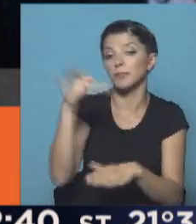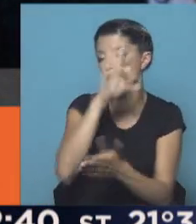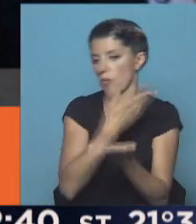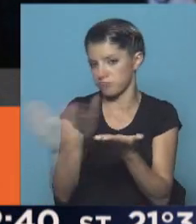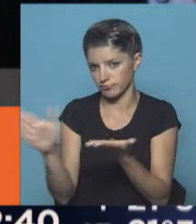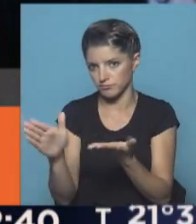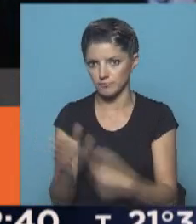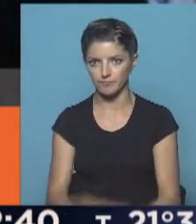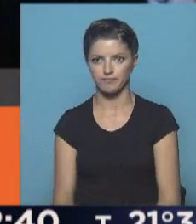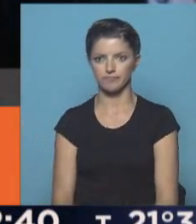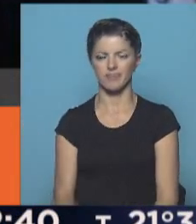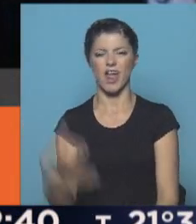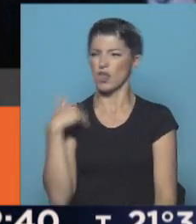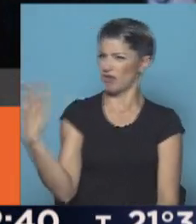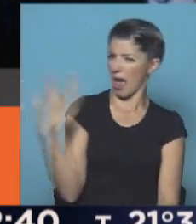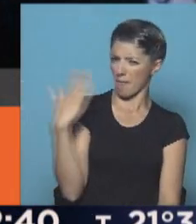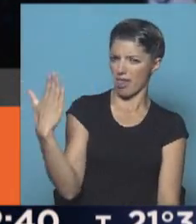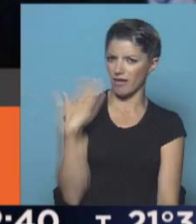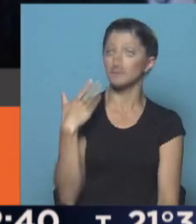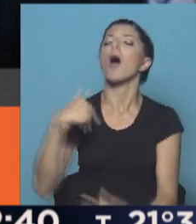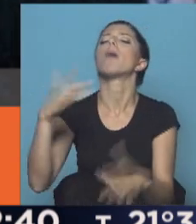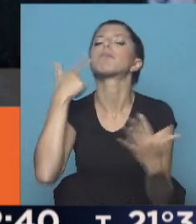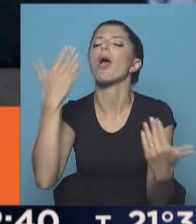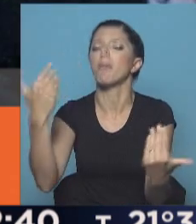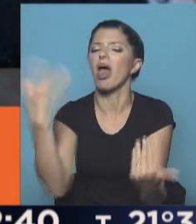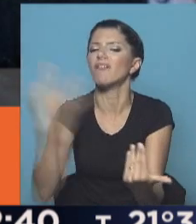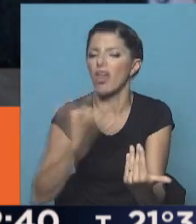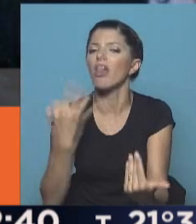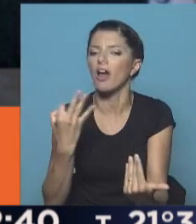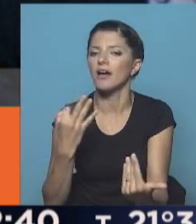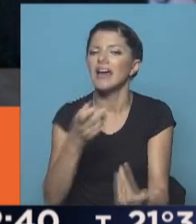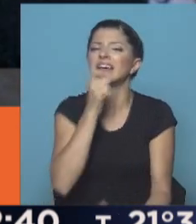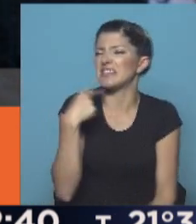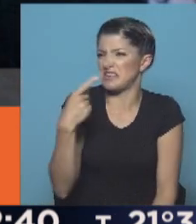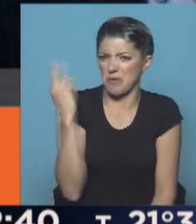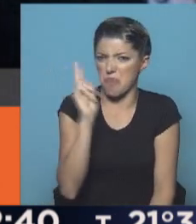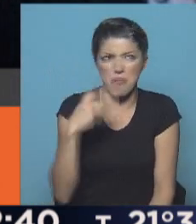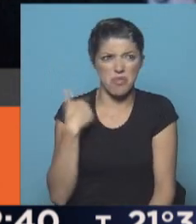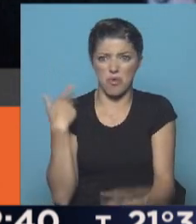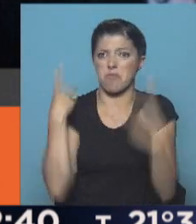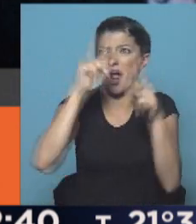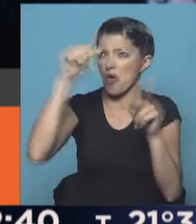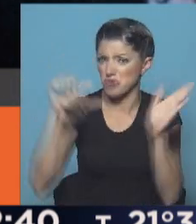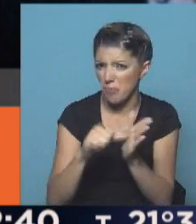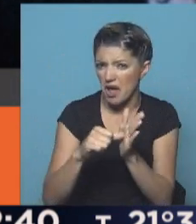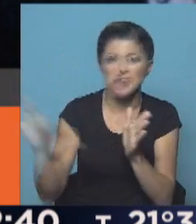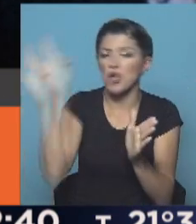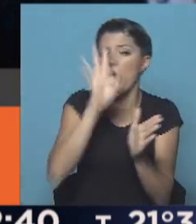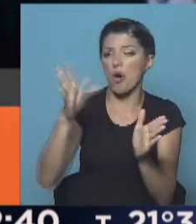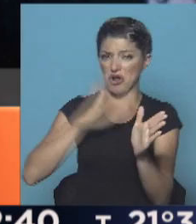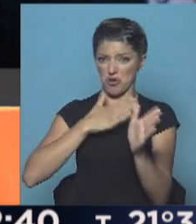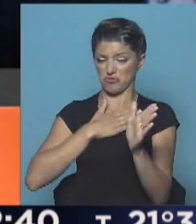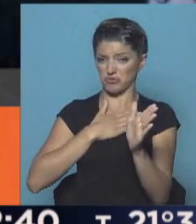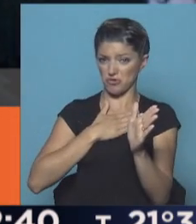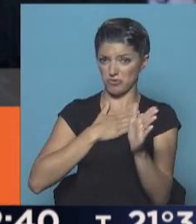amenace tanto, que vamos a ver si es verdad que nos va a prohibir la salida del país o que a nuestra llegada